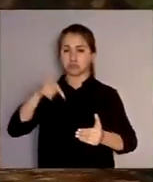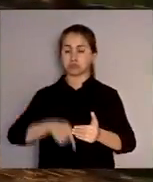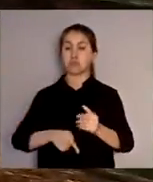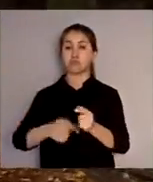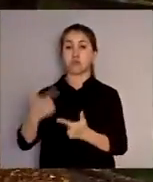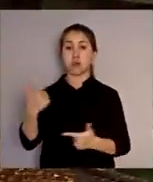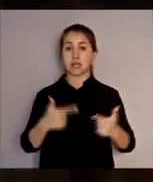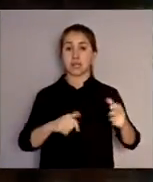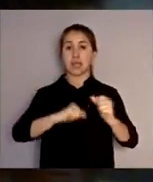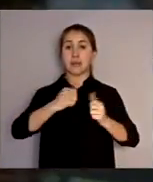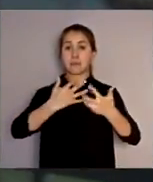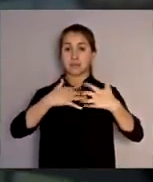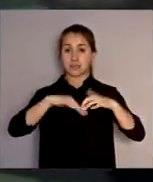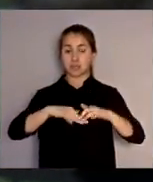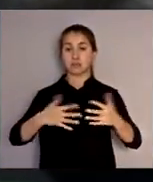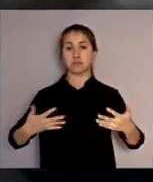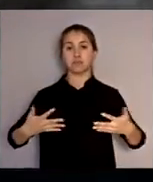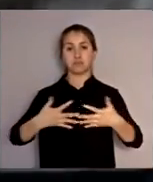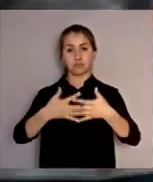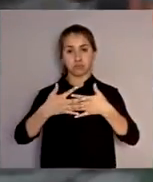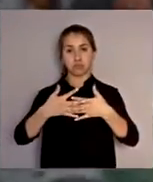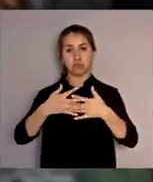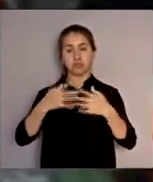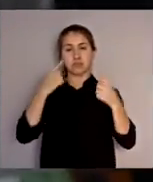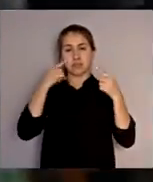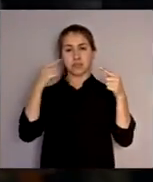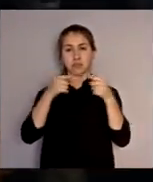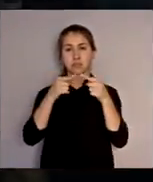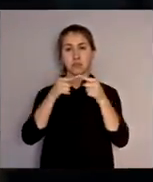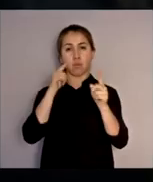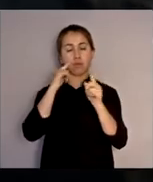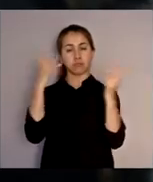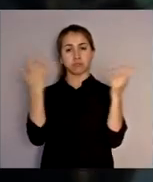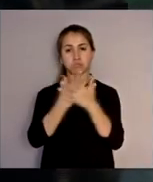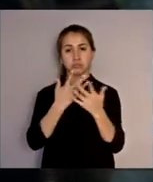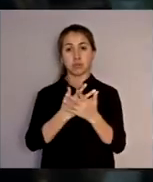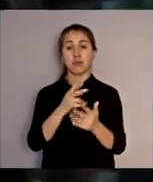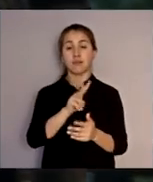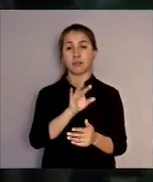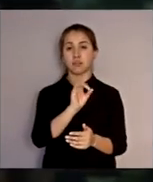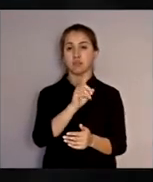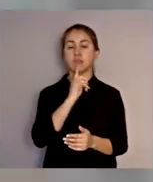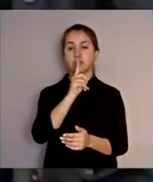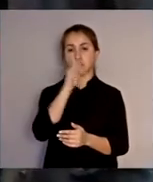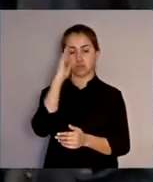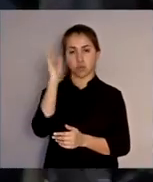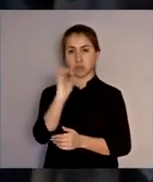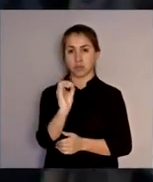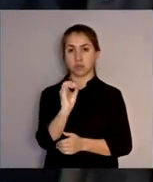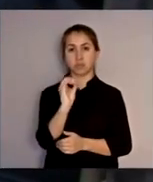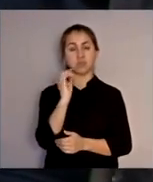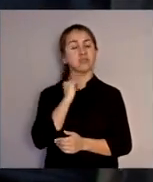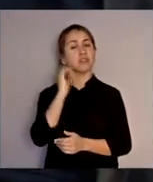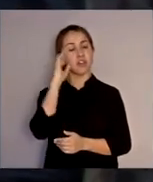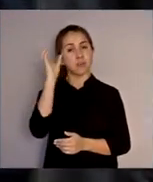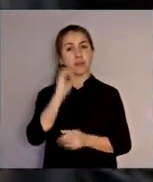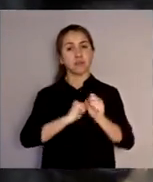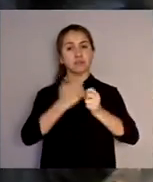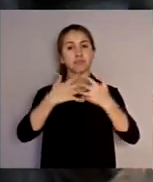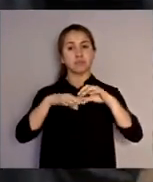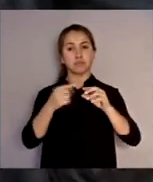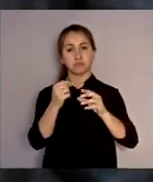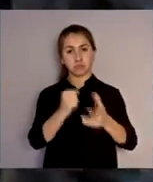donde política y empresariado se cruzan con destinos difusos y diversos. Víctor tiene su opinión. ¿Qué opina de que los